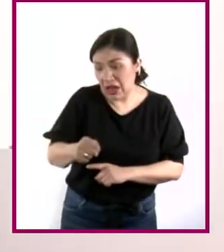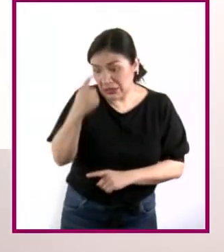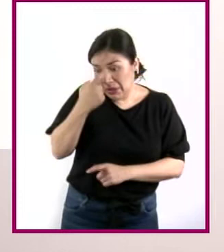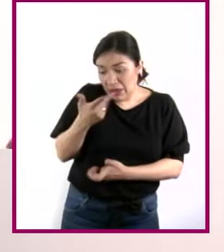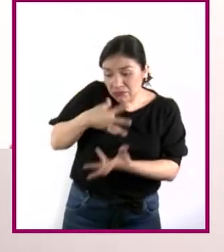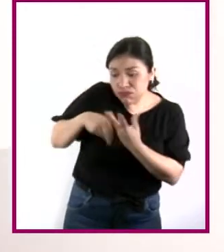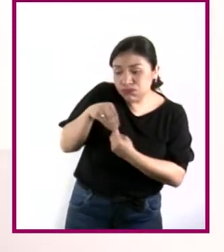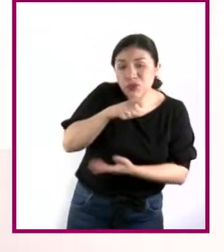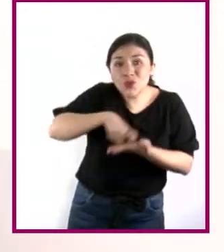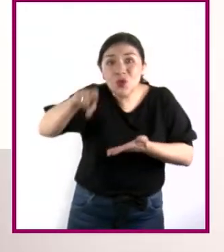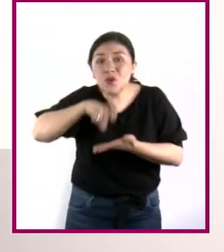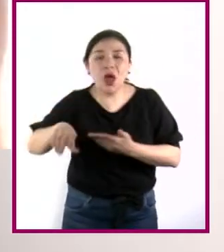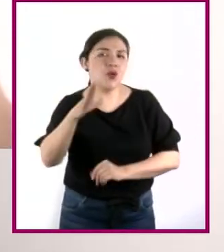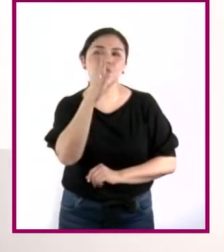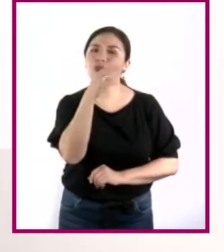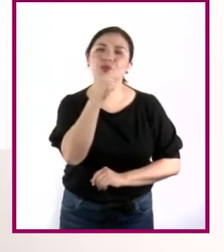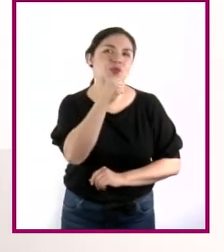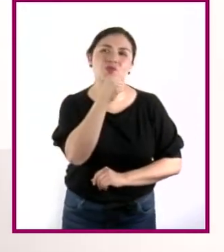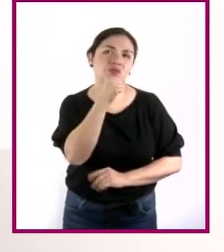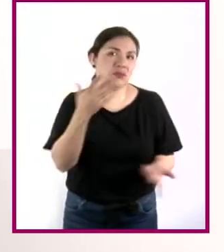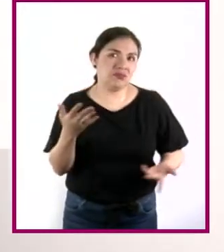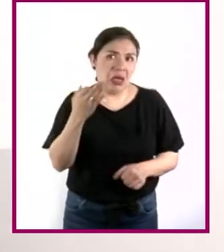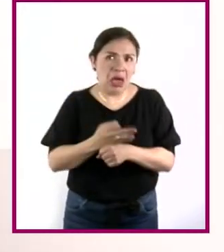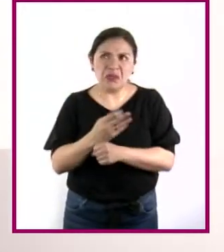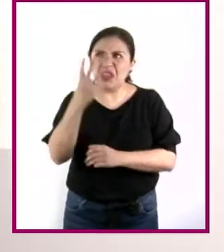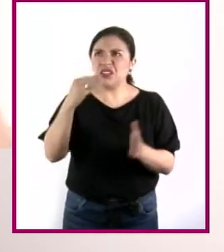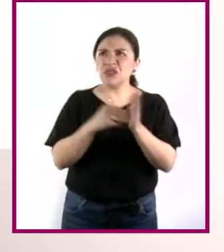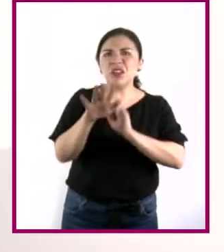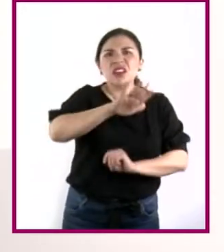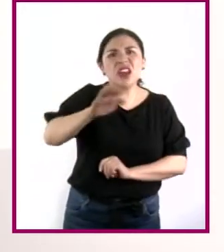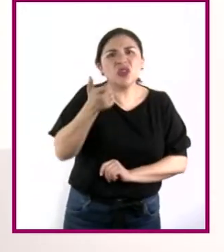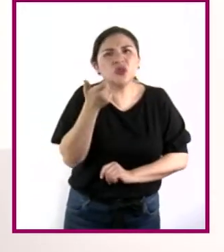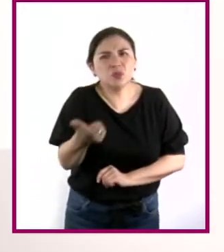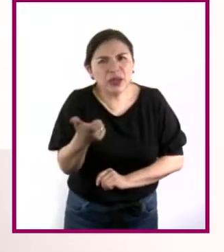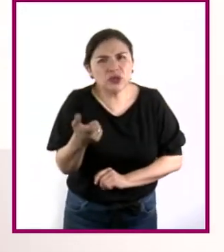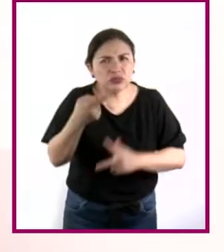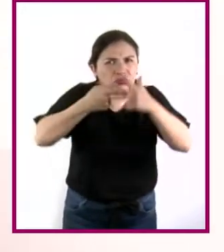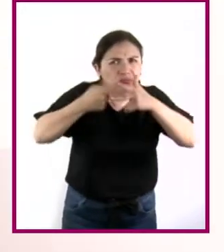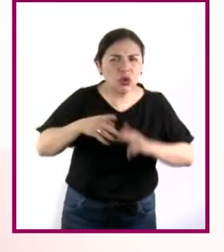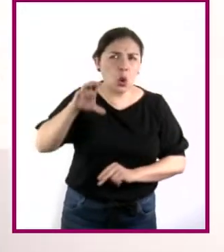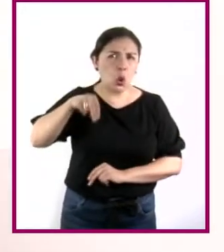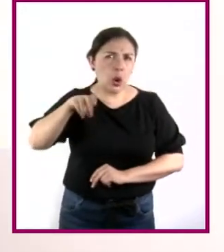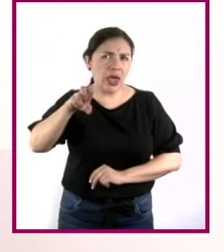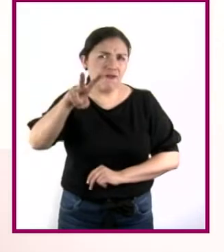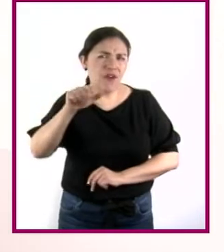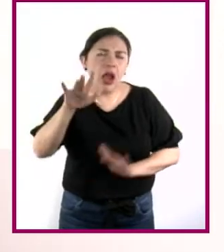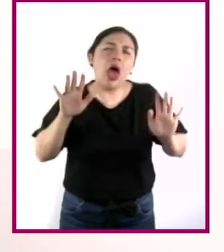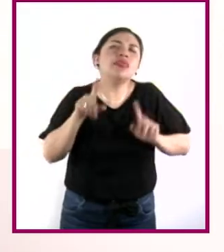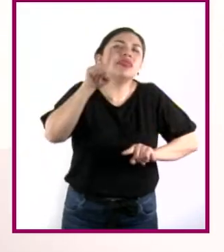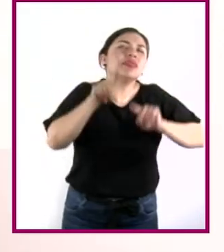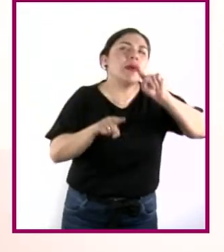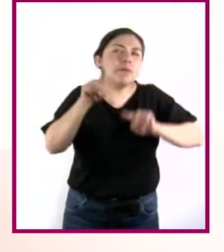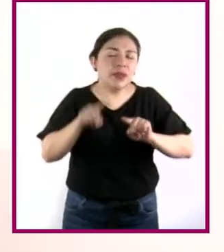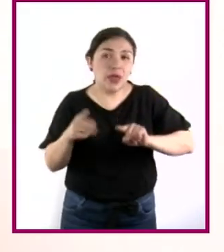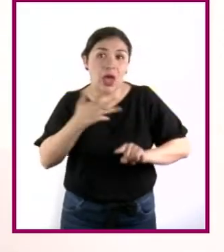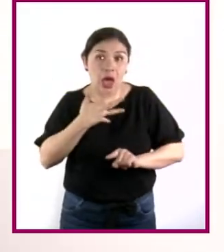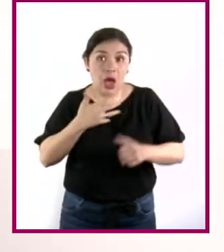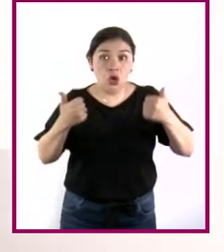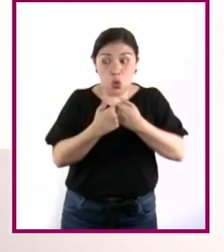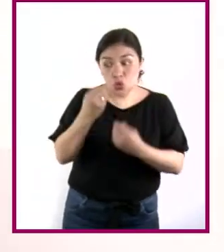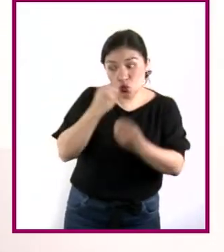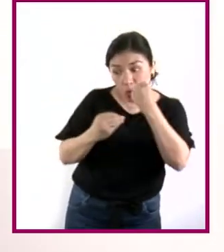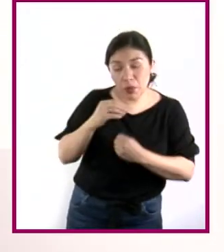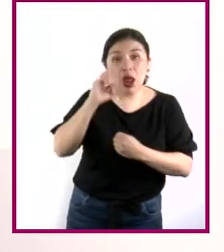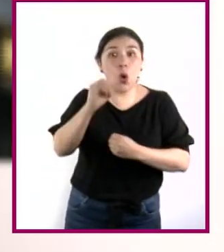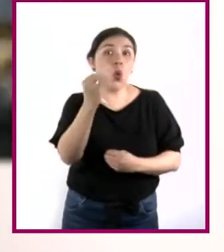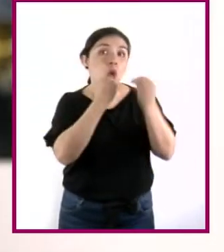una canasta básica, ¿no? Que está ahorita en 3,500 pesos según Coneval, ¿no? Dependiendo, ¿no? Si es canasta alimentaria más no